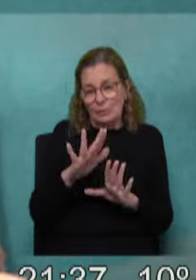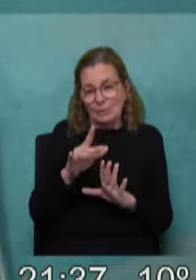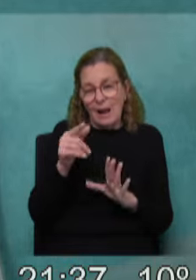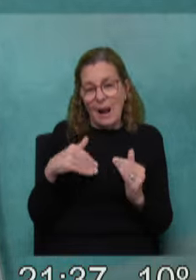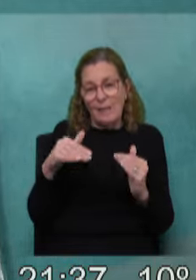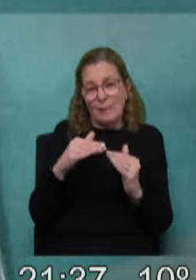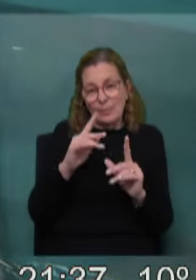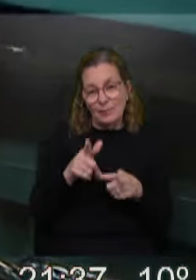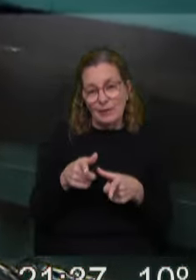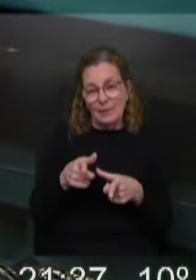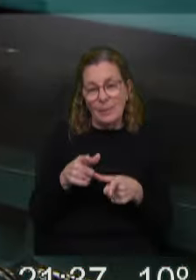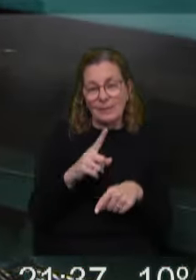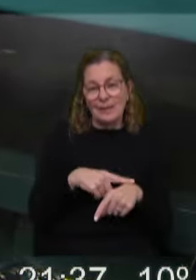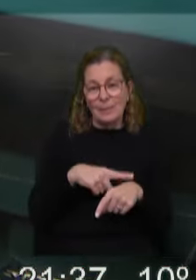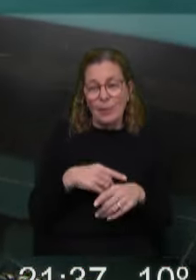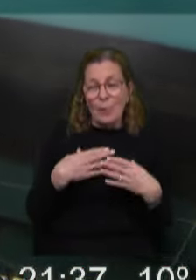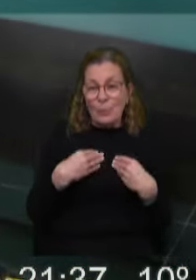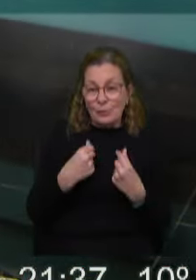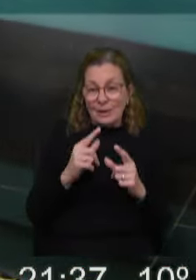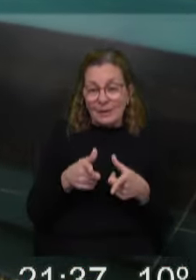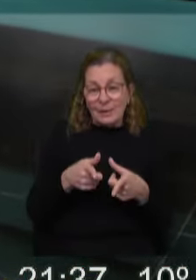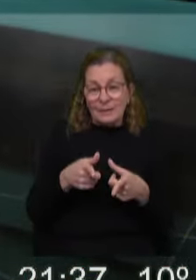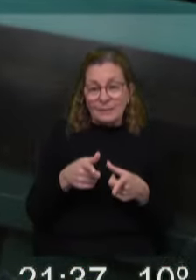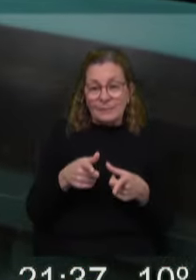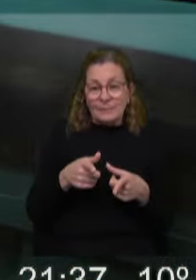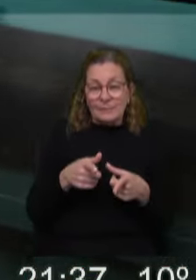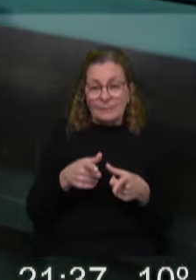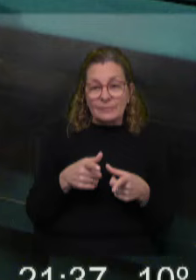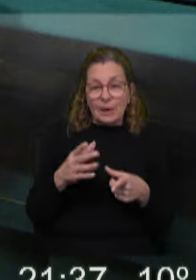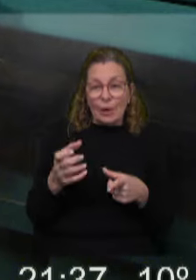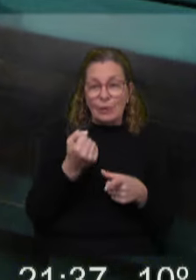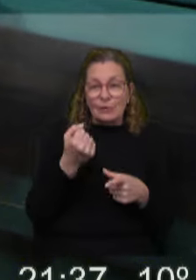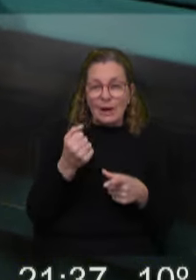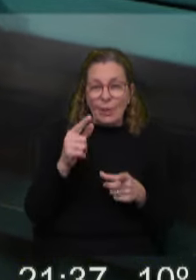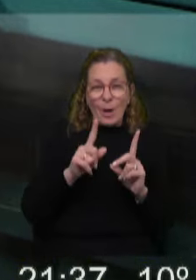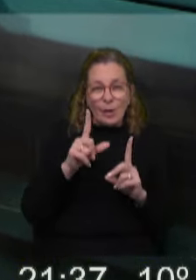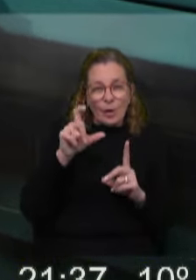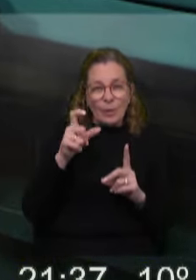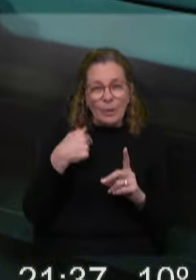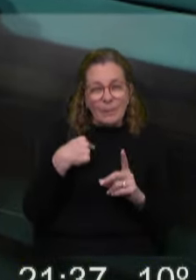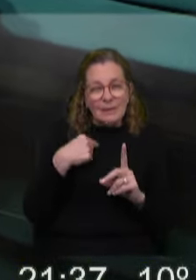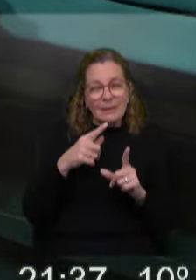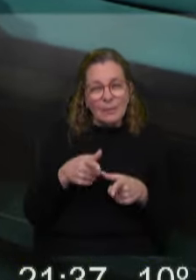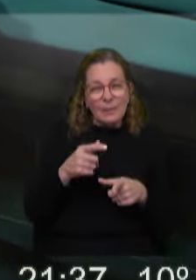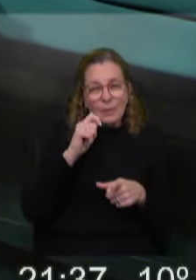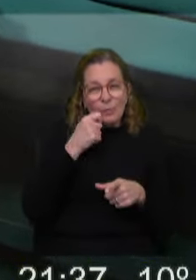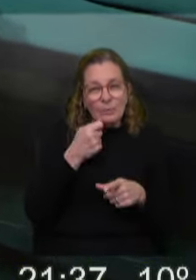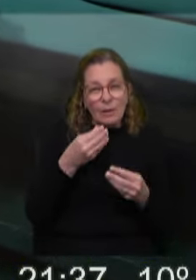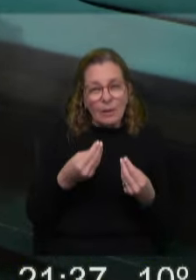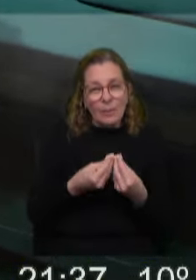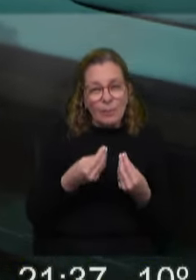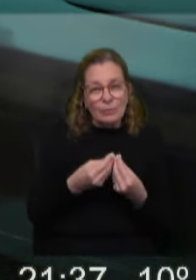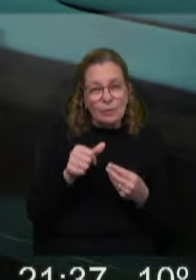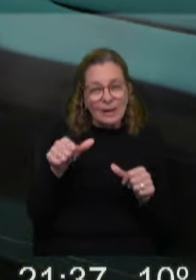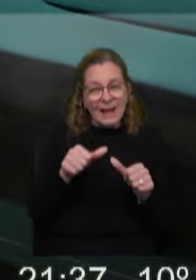al mismo tiempo, que es muy emocionante, encontrás como una lógica. Por algo a mí también me gustaba tanto lo que él